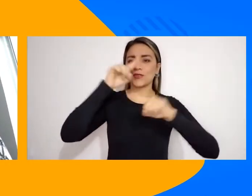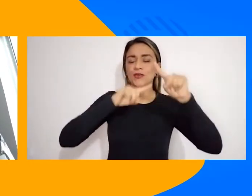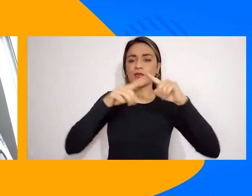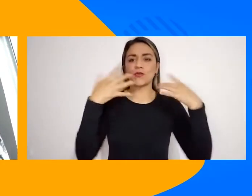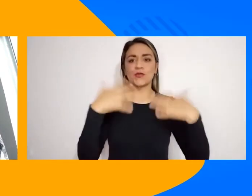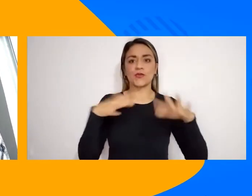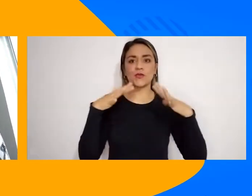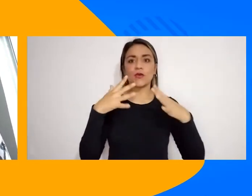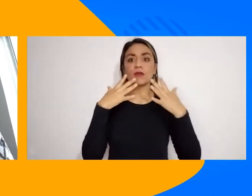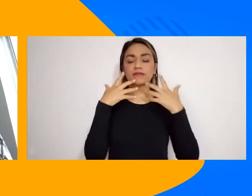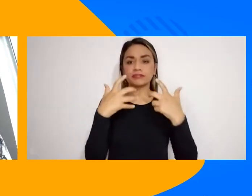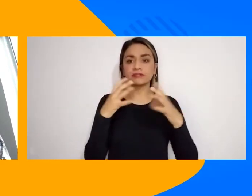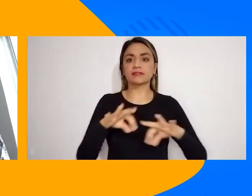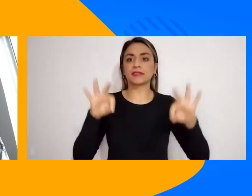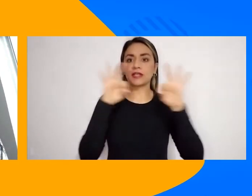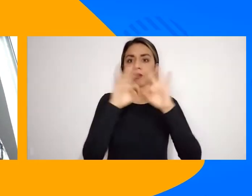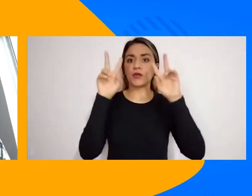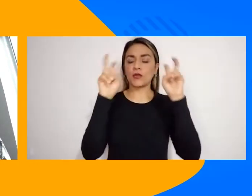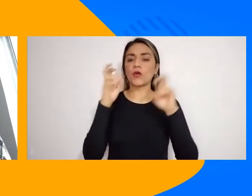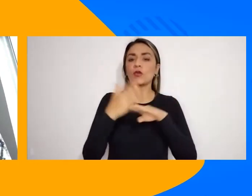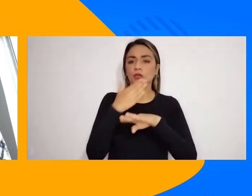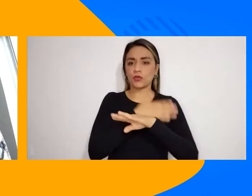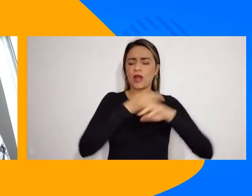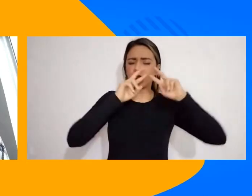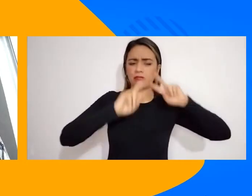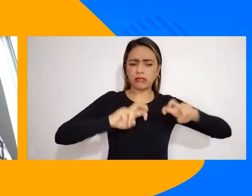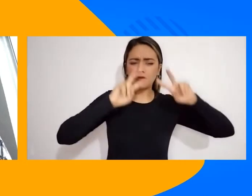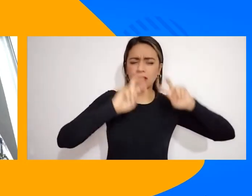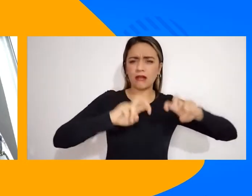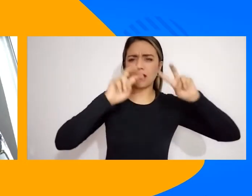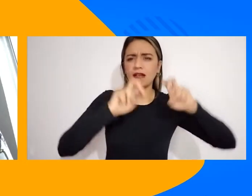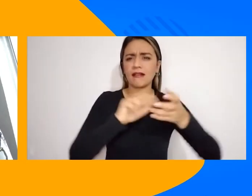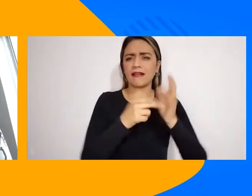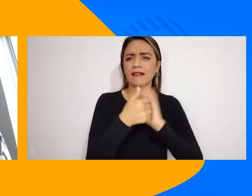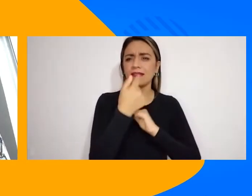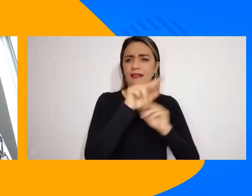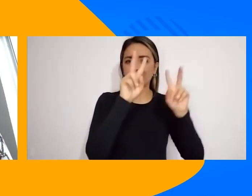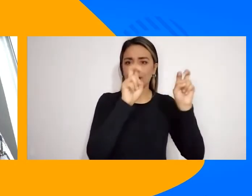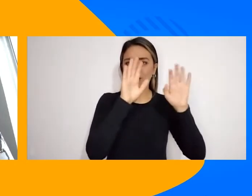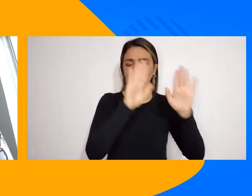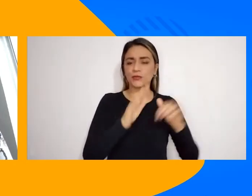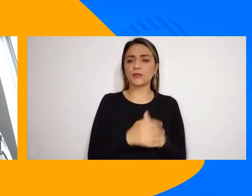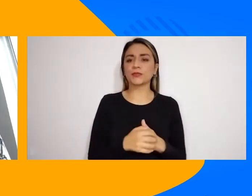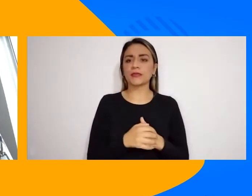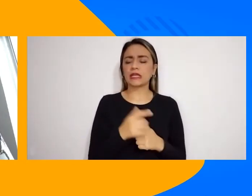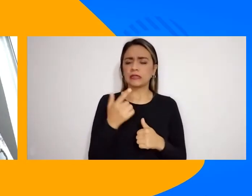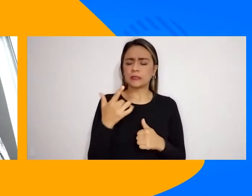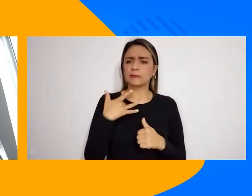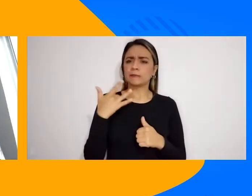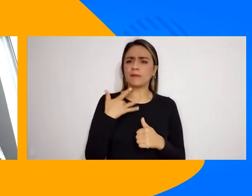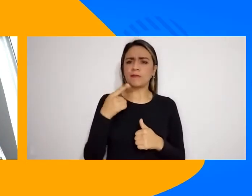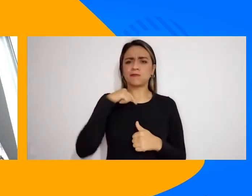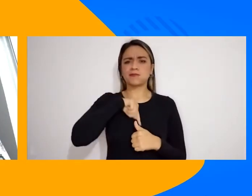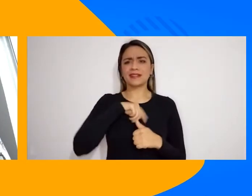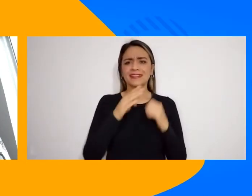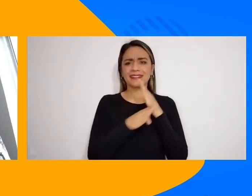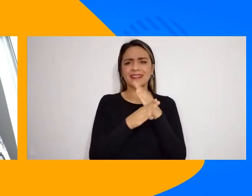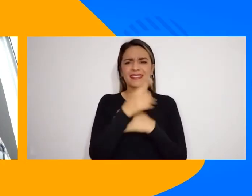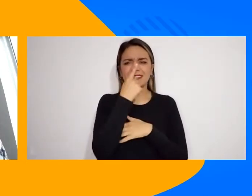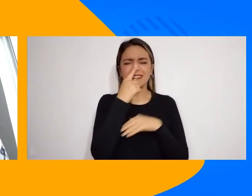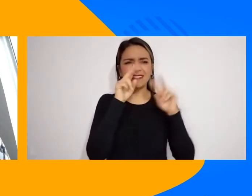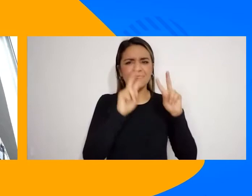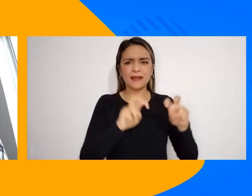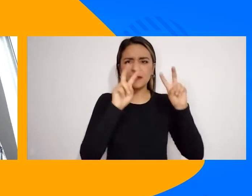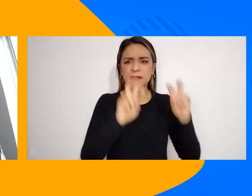verdad, demasiado llamativo. Yo estuve investigando un poco acerca del tema y quedé como con ganas de seguir indagando, de